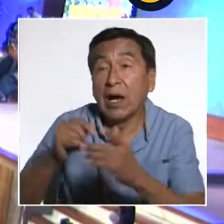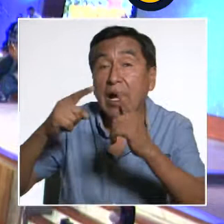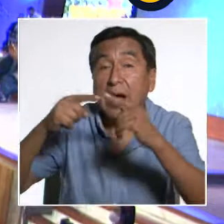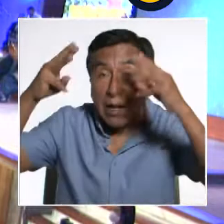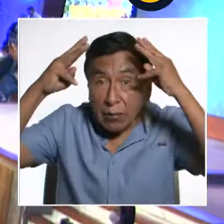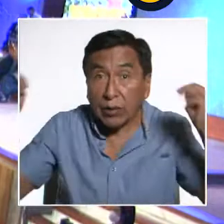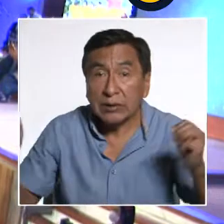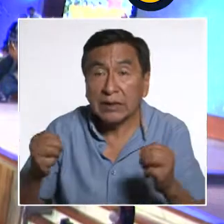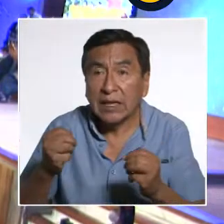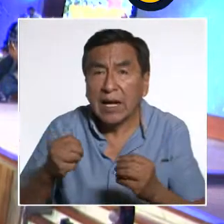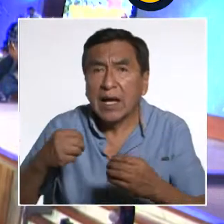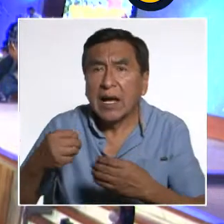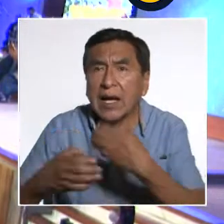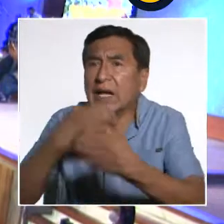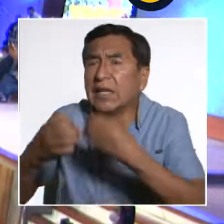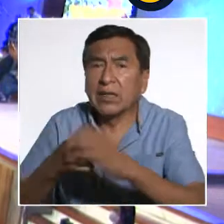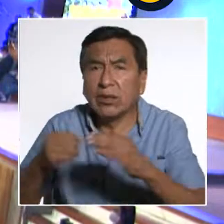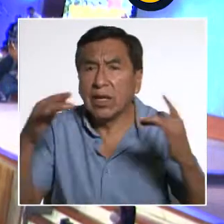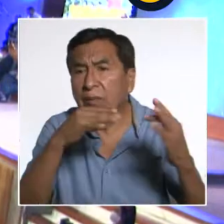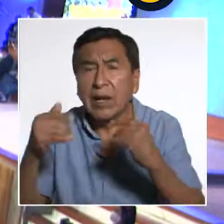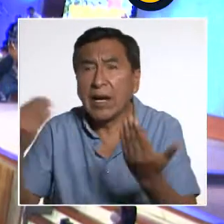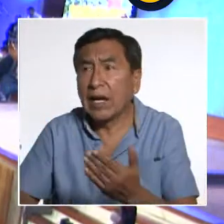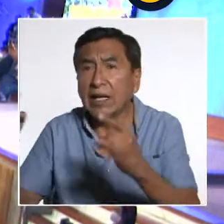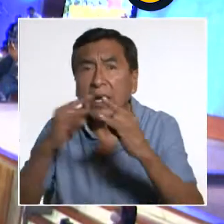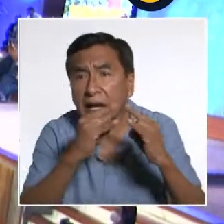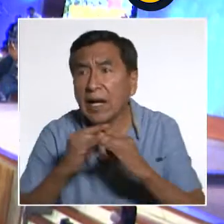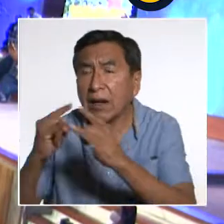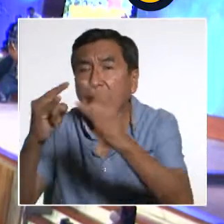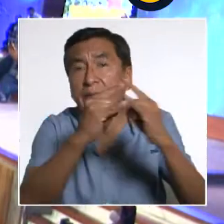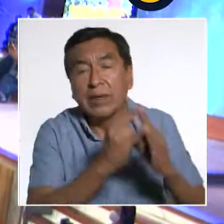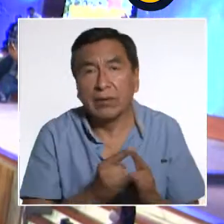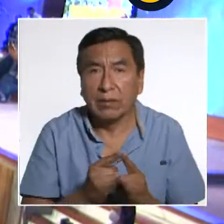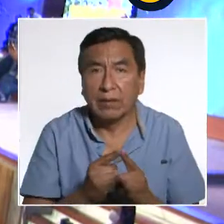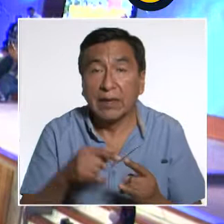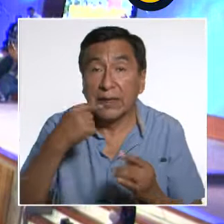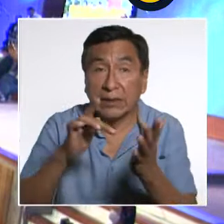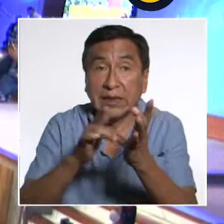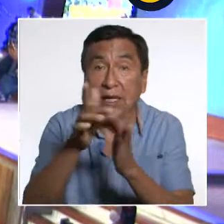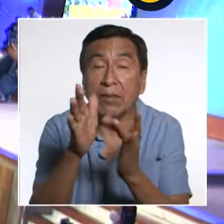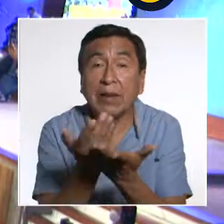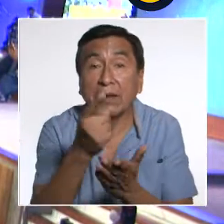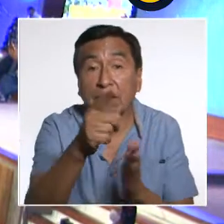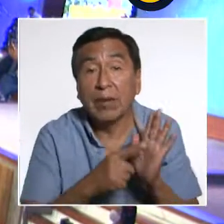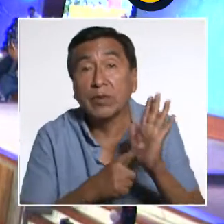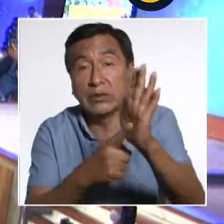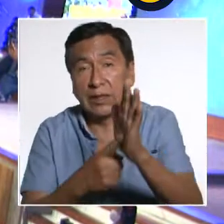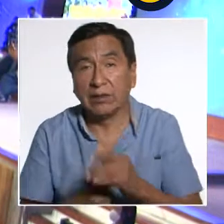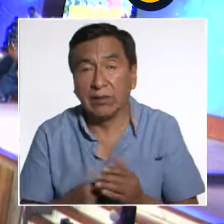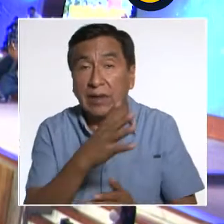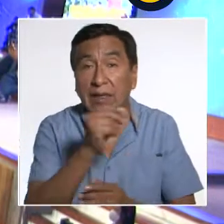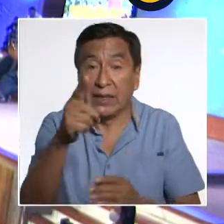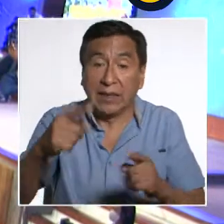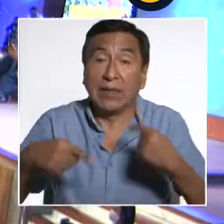Moisés: alarido de pelea hay en el campamento. Es decir, que la Biblia te va mostrando y te